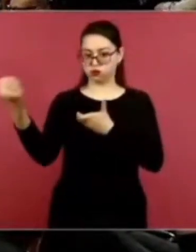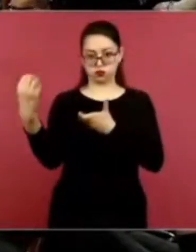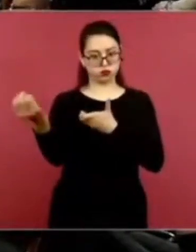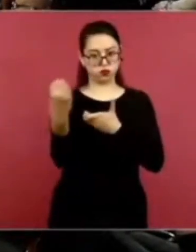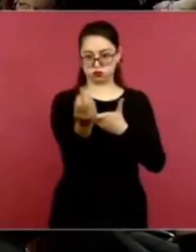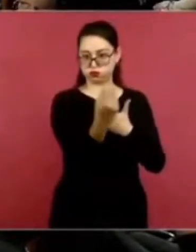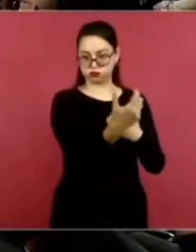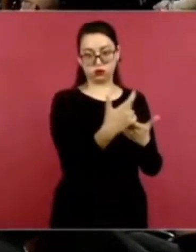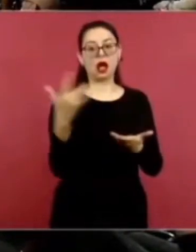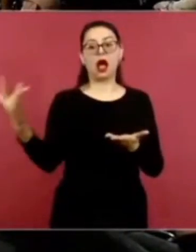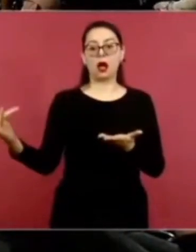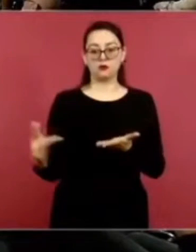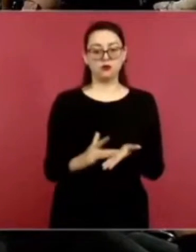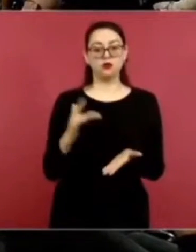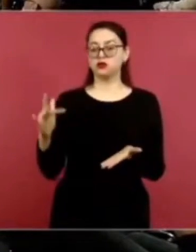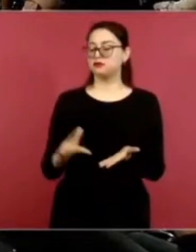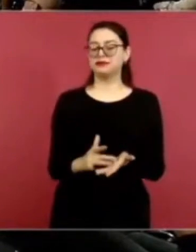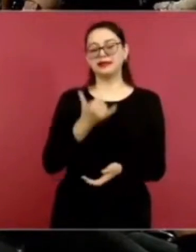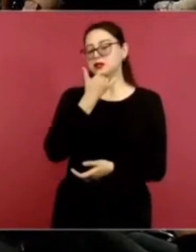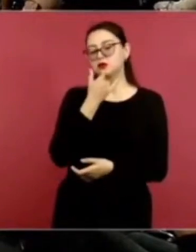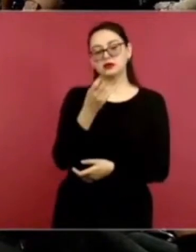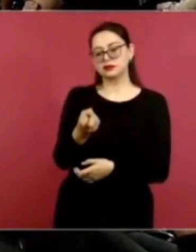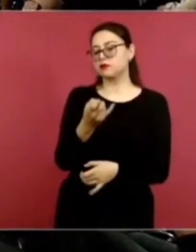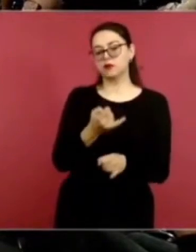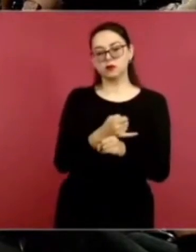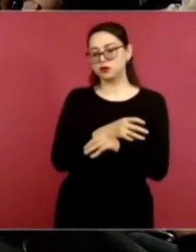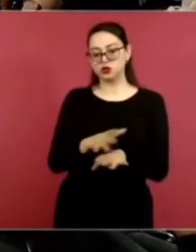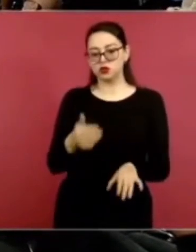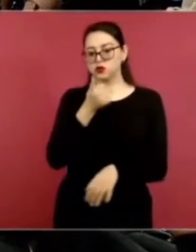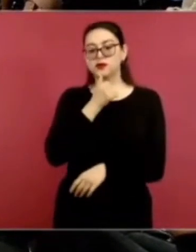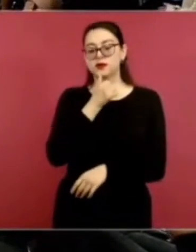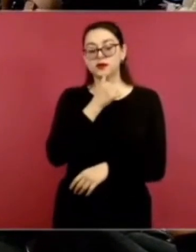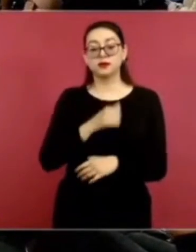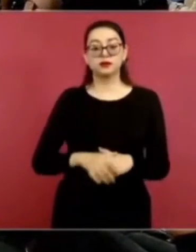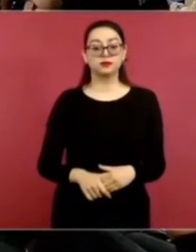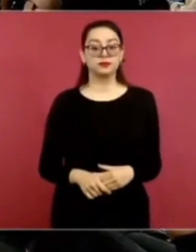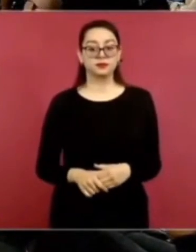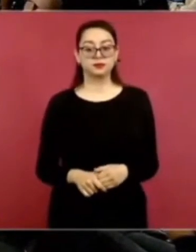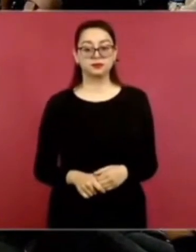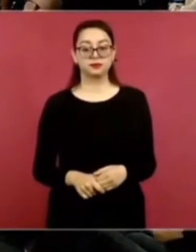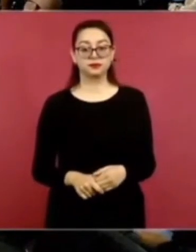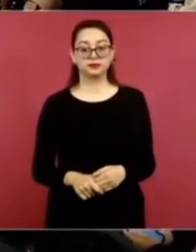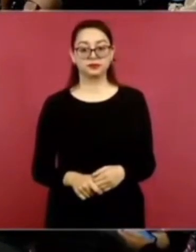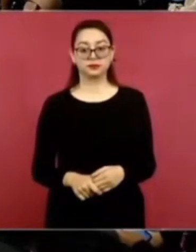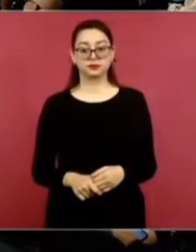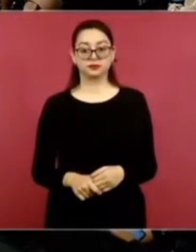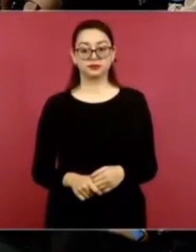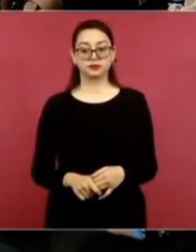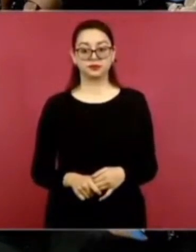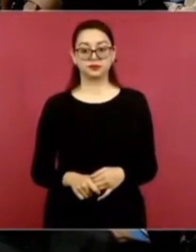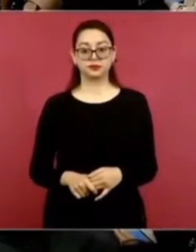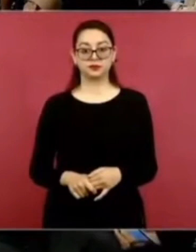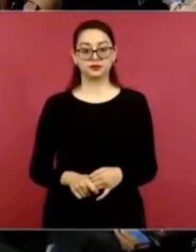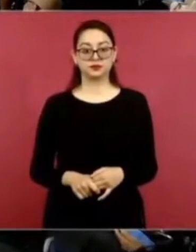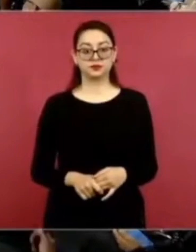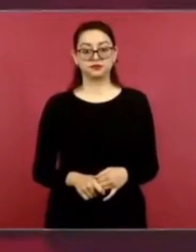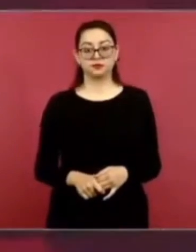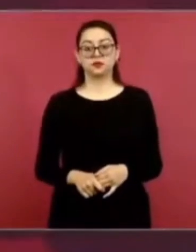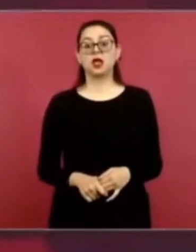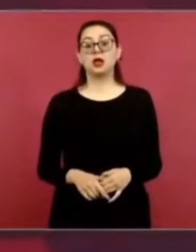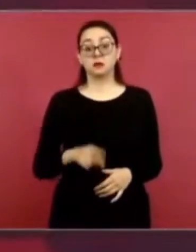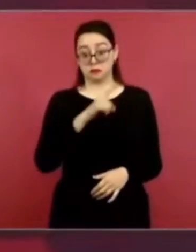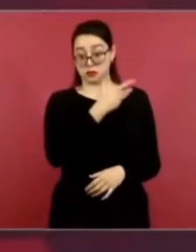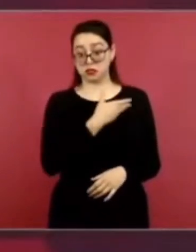No tengo el dato. ¿Qué ofreció el presidente Biden en ese sentido? Pues lo que le